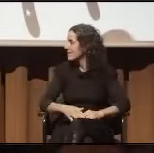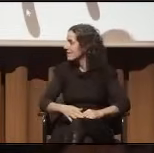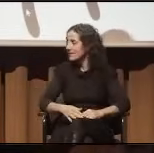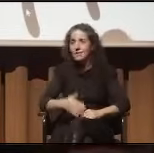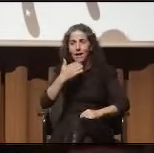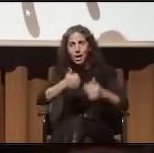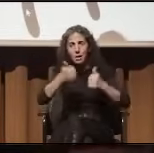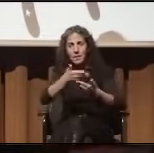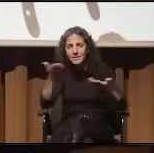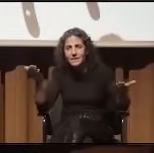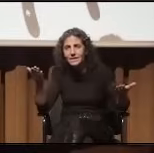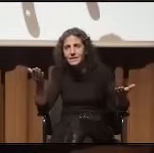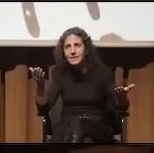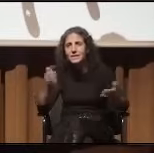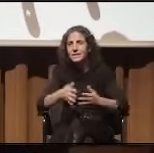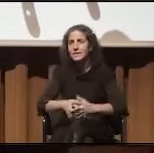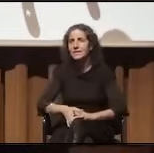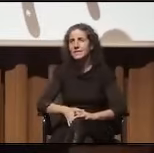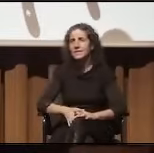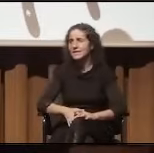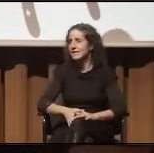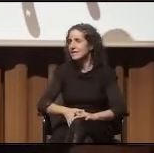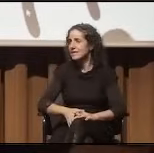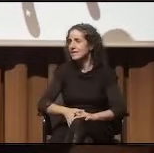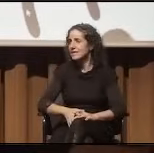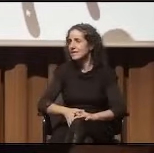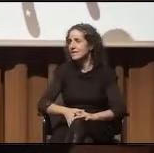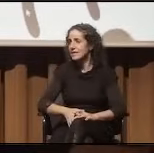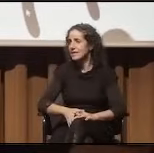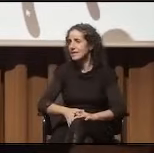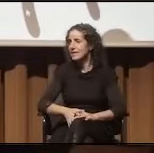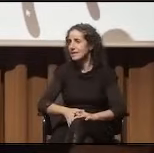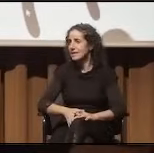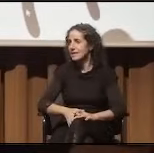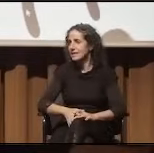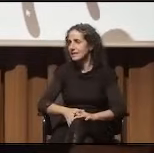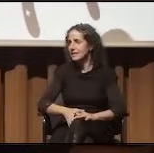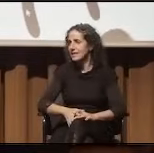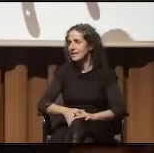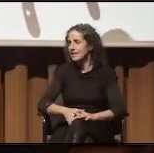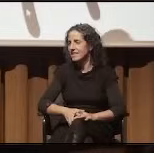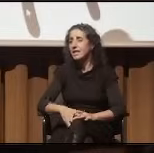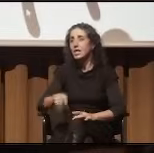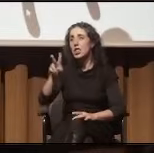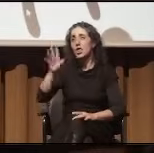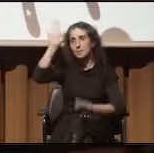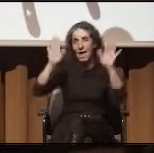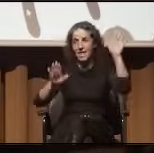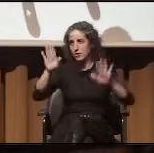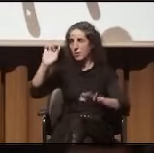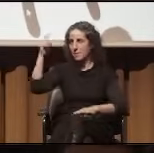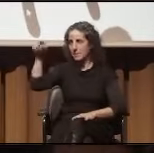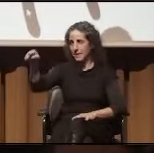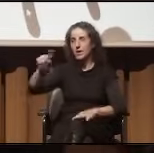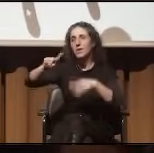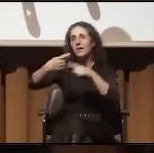¿Nadie más quiere decir nada? Sí, por ahí una mano que se levanta. Linis o Ali. Por aquí hay dos. Bueno, pues aquí una primera aquí,